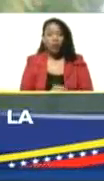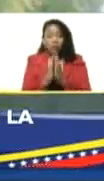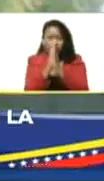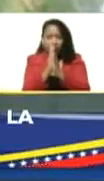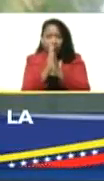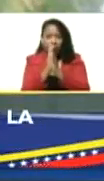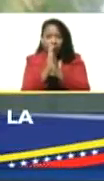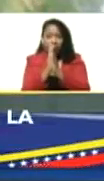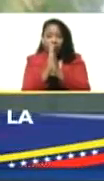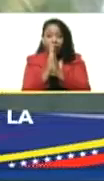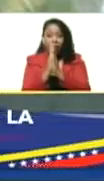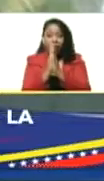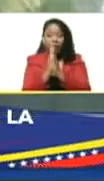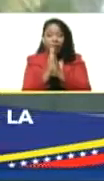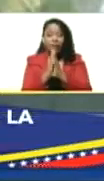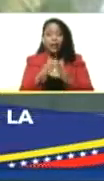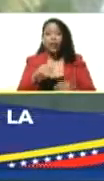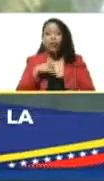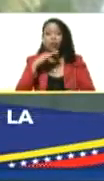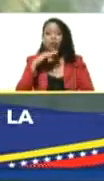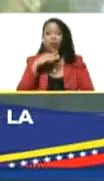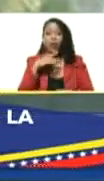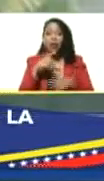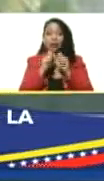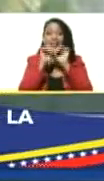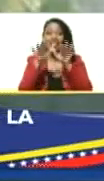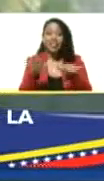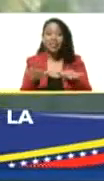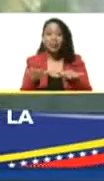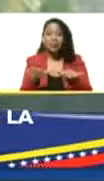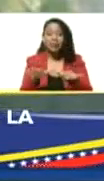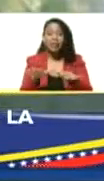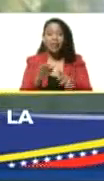le pedimos que nos llene de sus bendiciones,